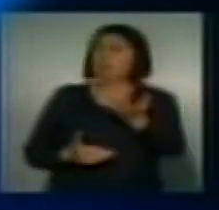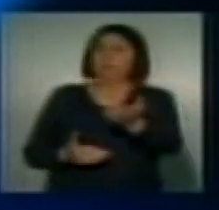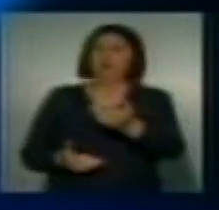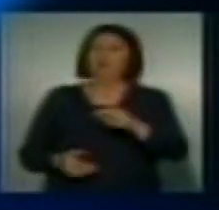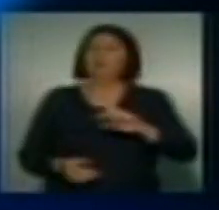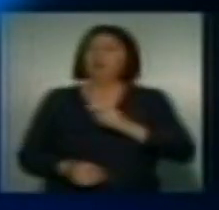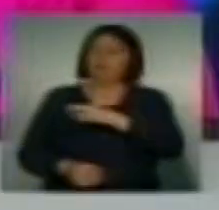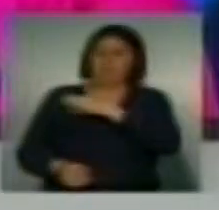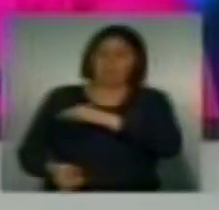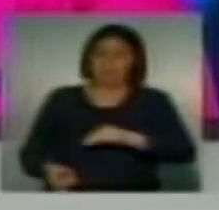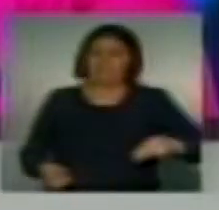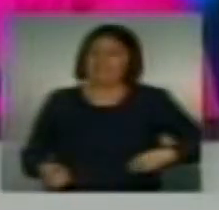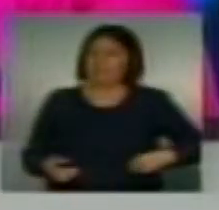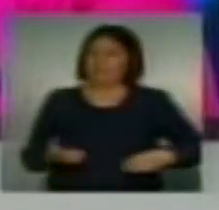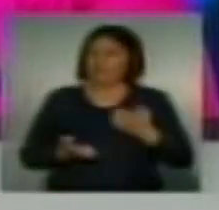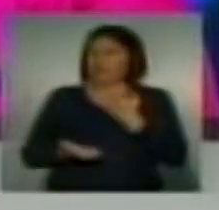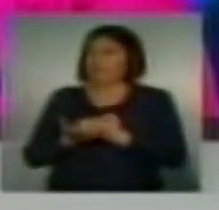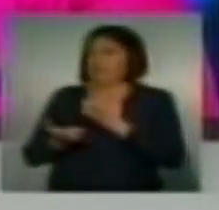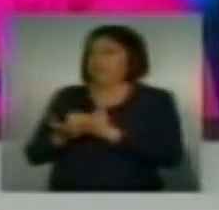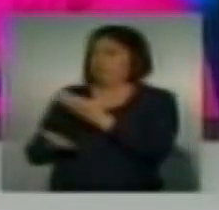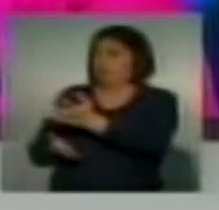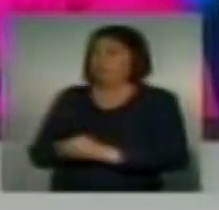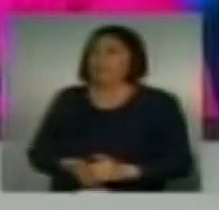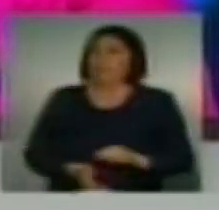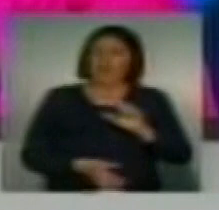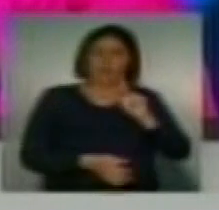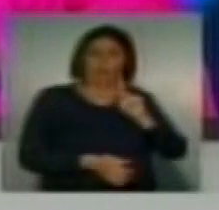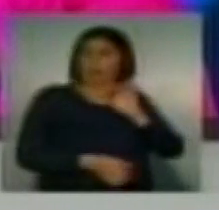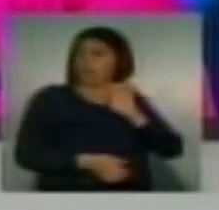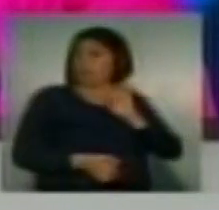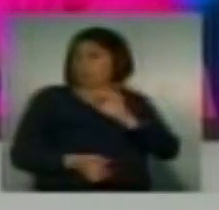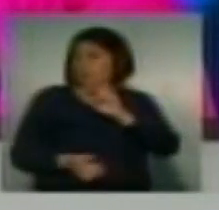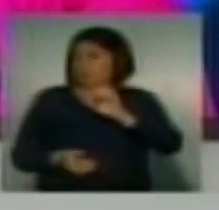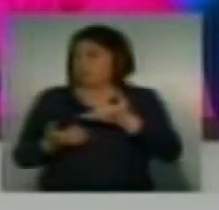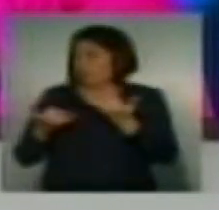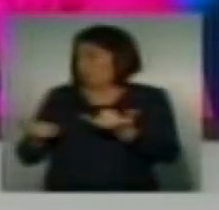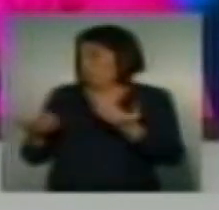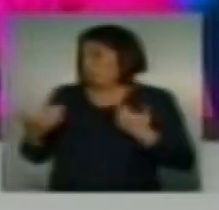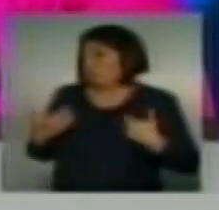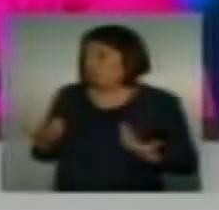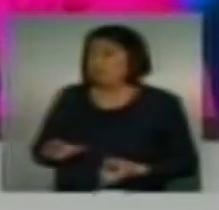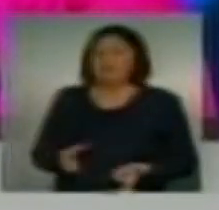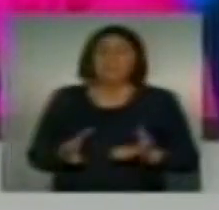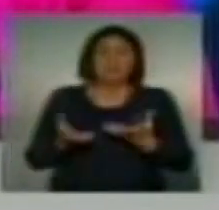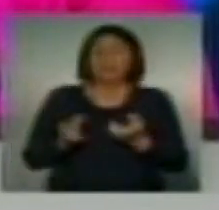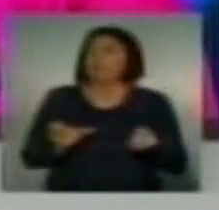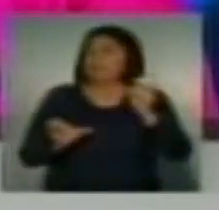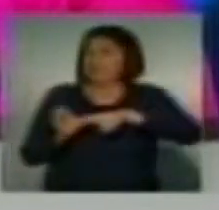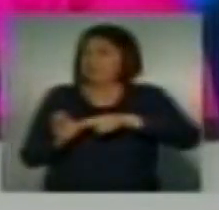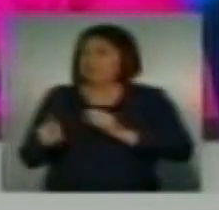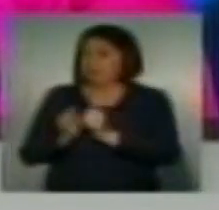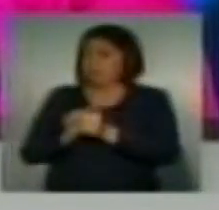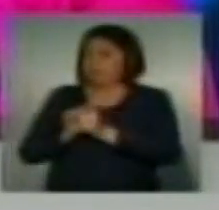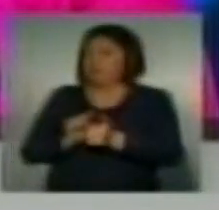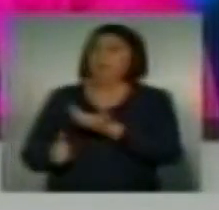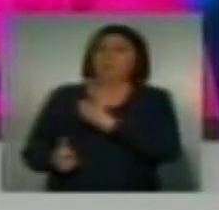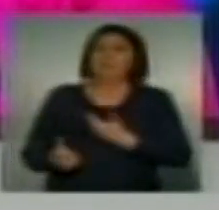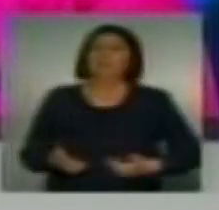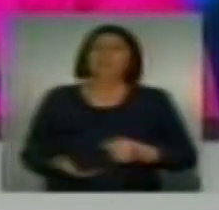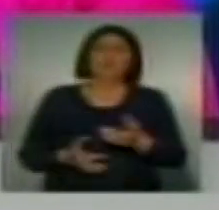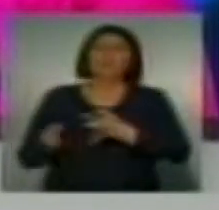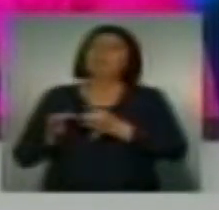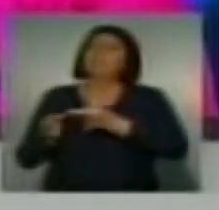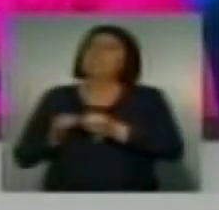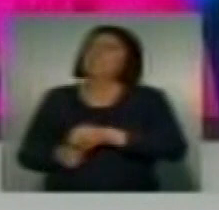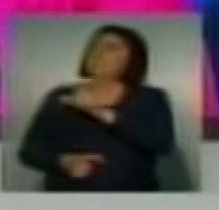y ministro de economa y finanzas al Señor hoy tambi candidato a la presidencia de la República me gustaría que pud explicar al pueblo